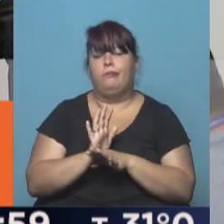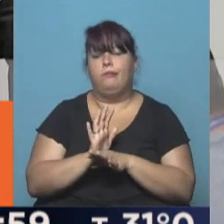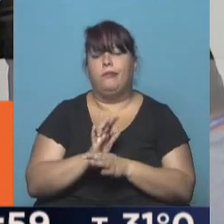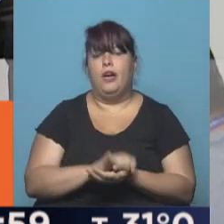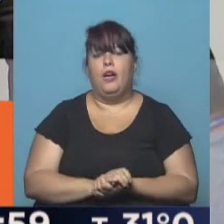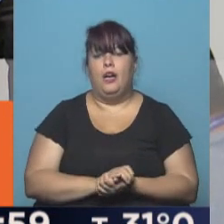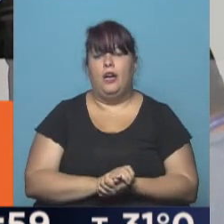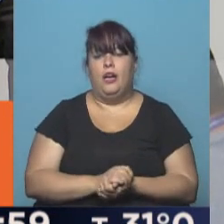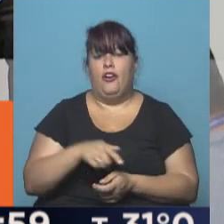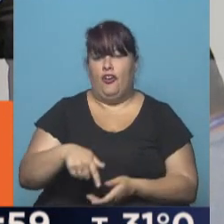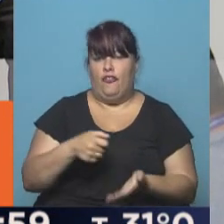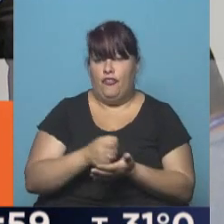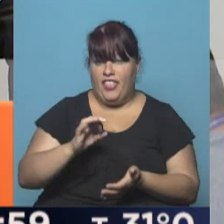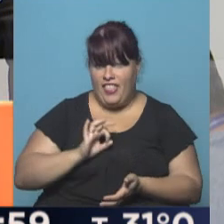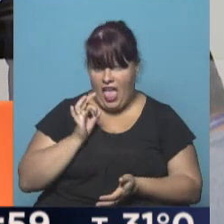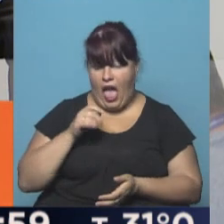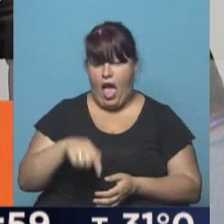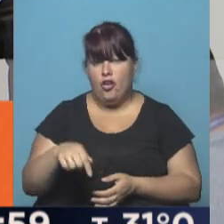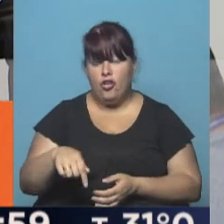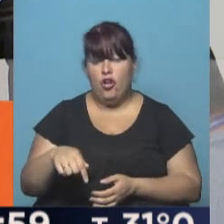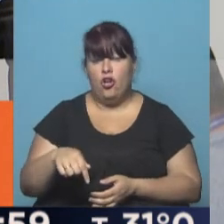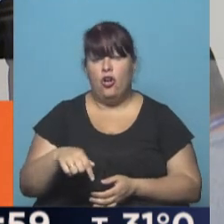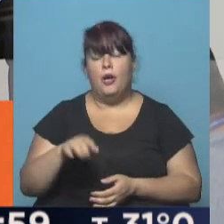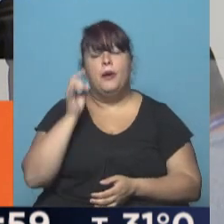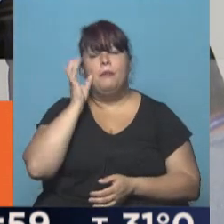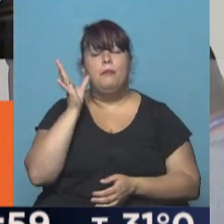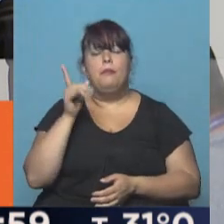el año, y el